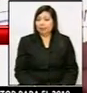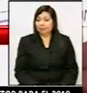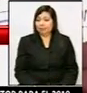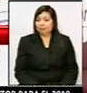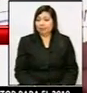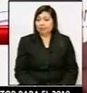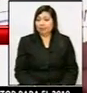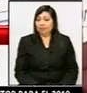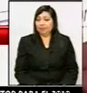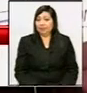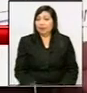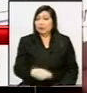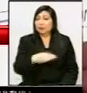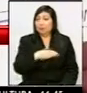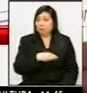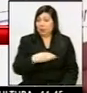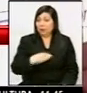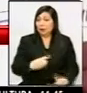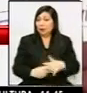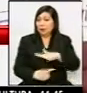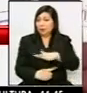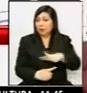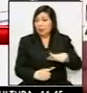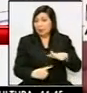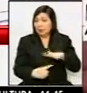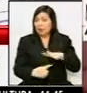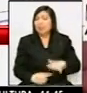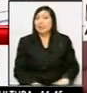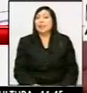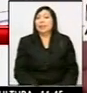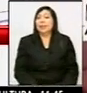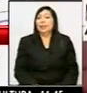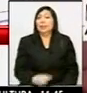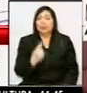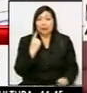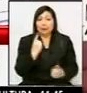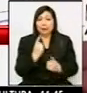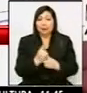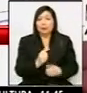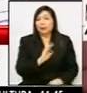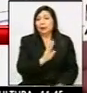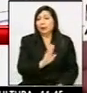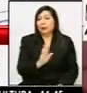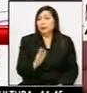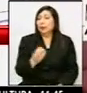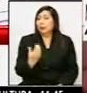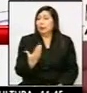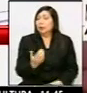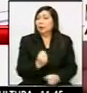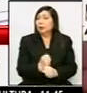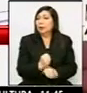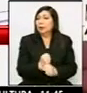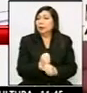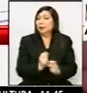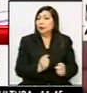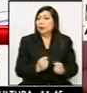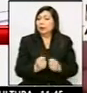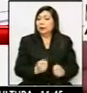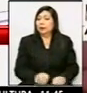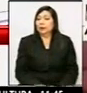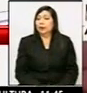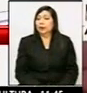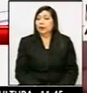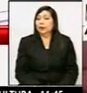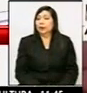ministro, en el Ministerio del Ambiente, supongo que es de conocimiento suyo, hay un trabajo permanente de monitoreo del Coropuna